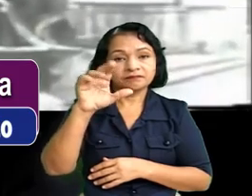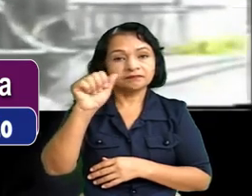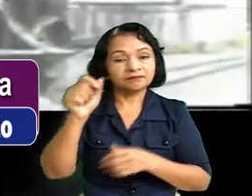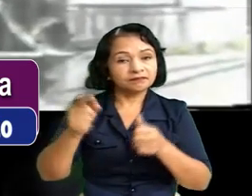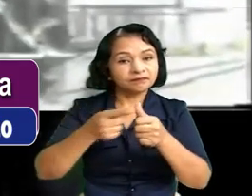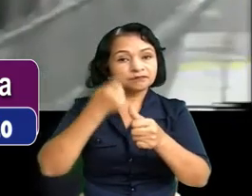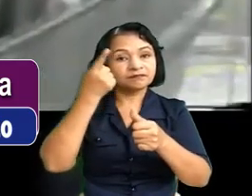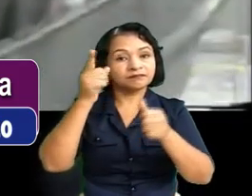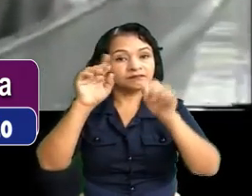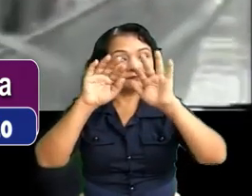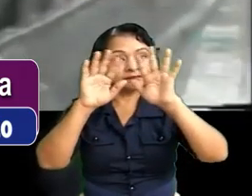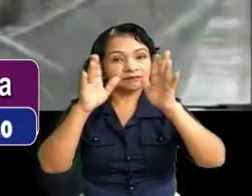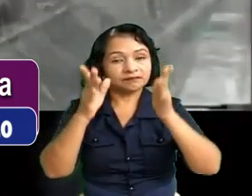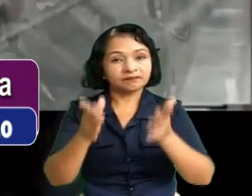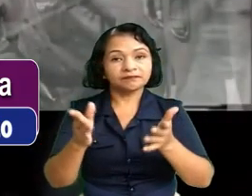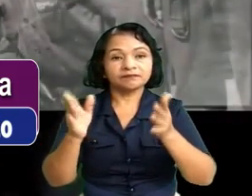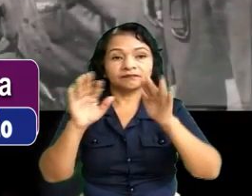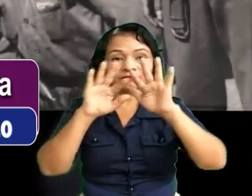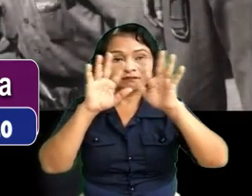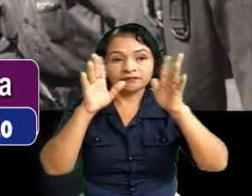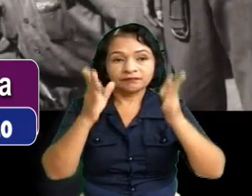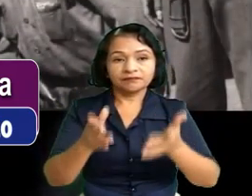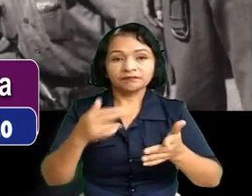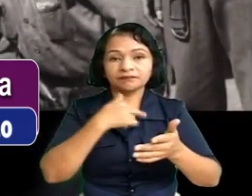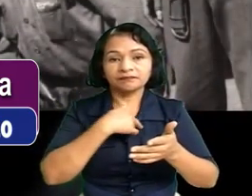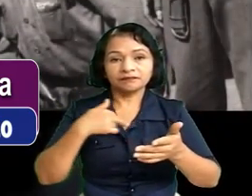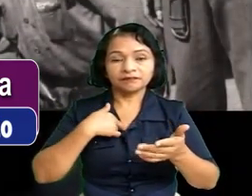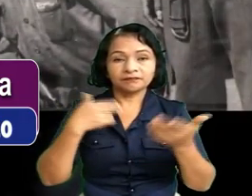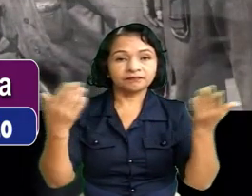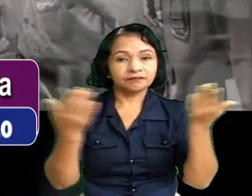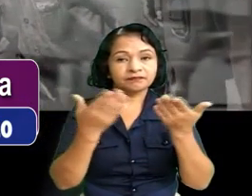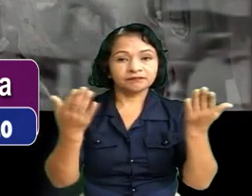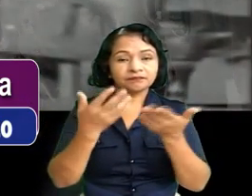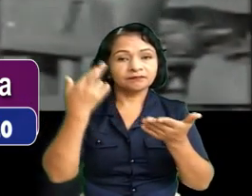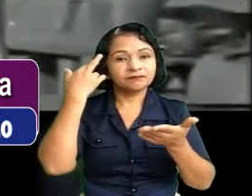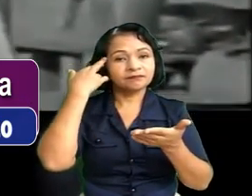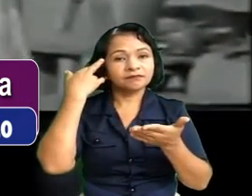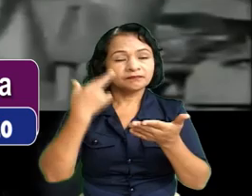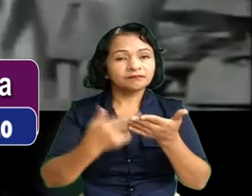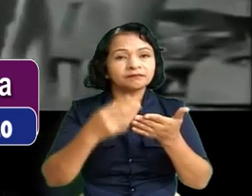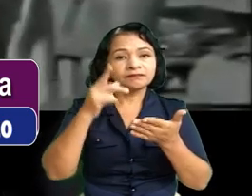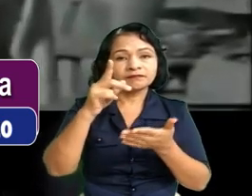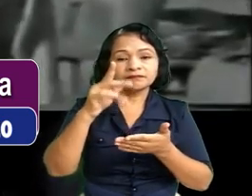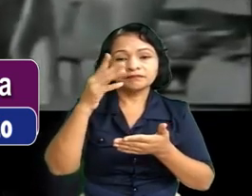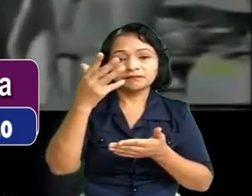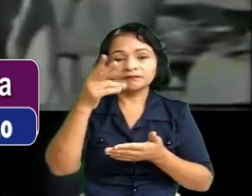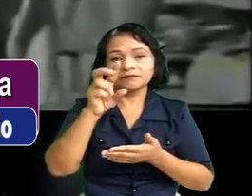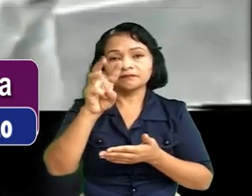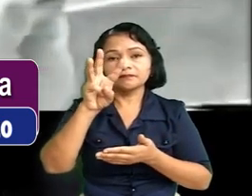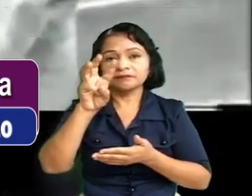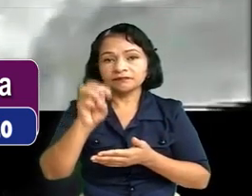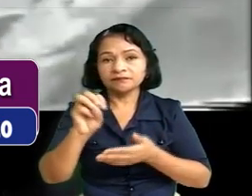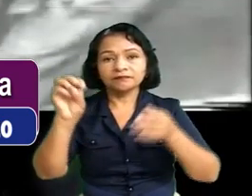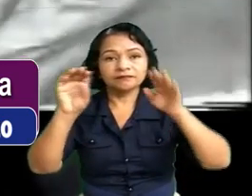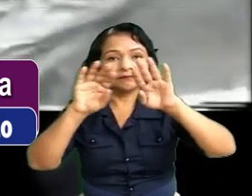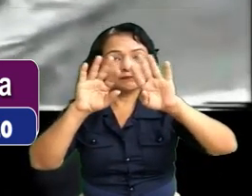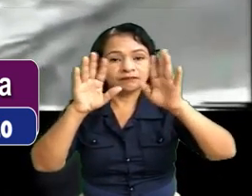sea, es la mujer que comienza a quebrar esquemas. Porque recordá que en 1930